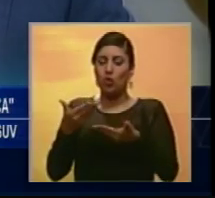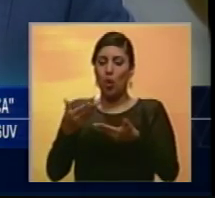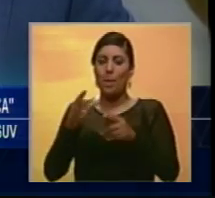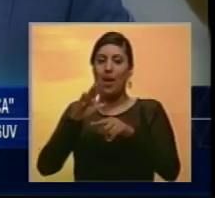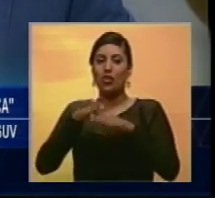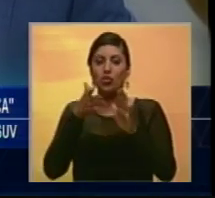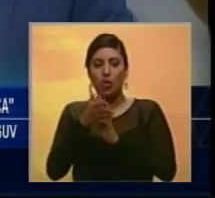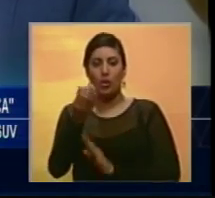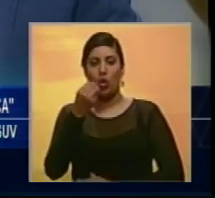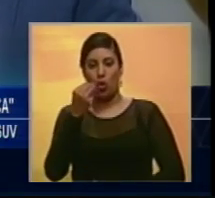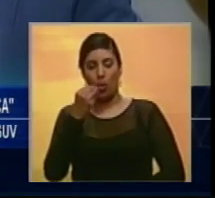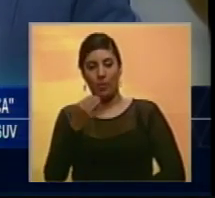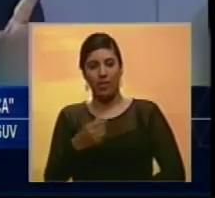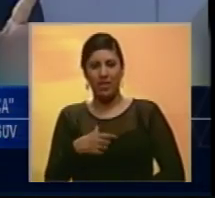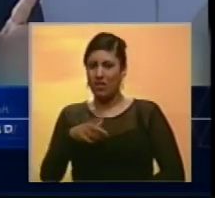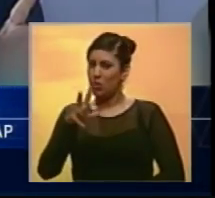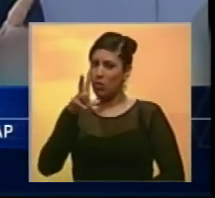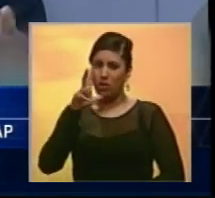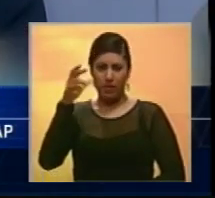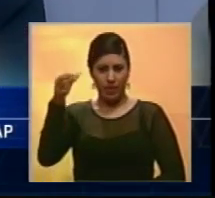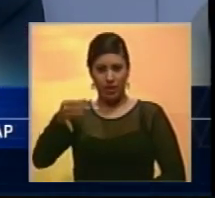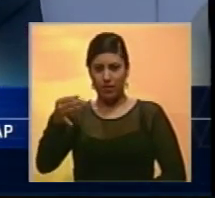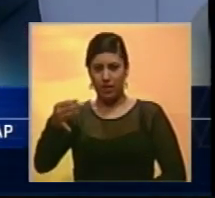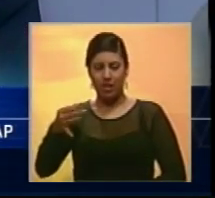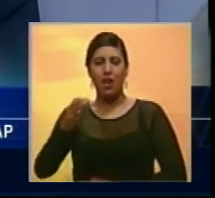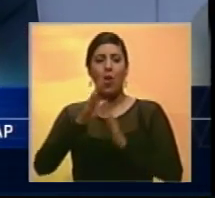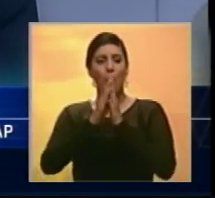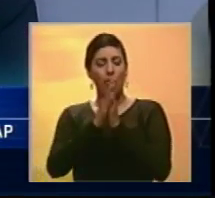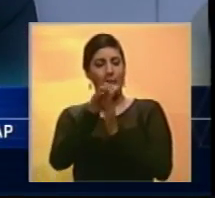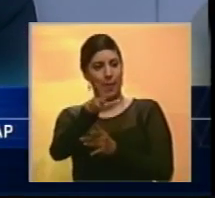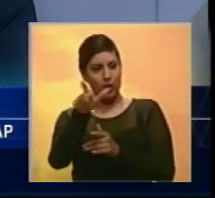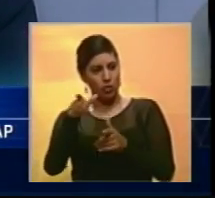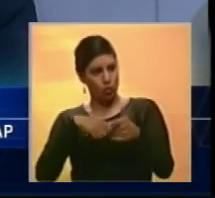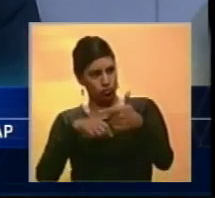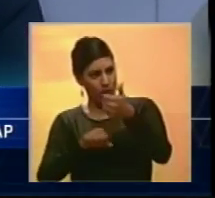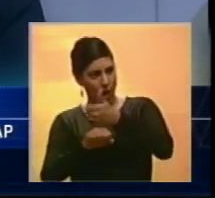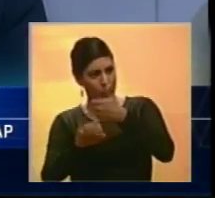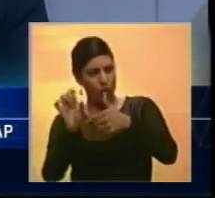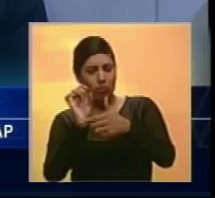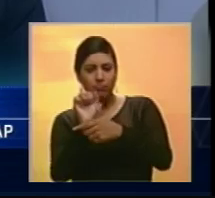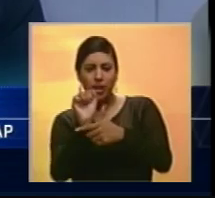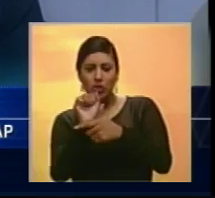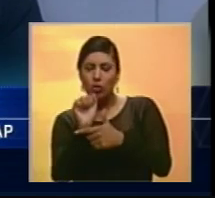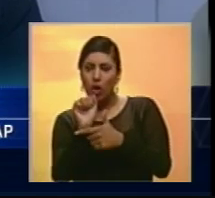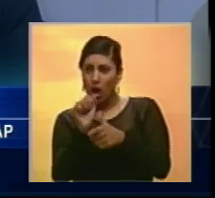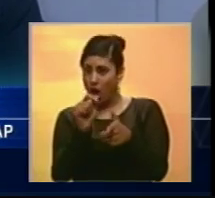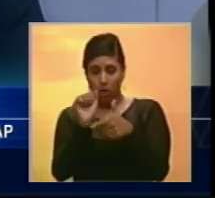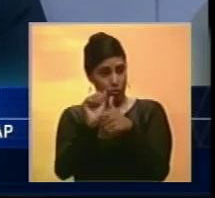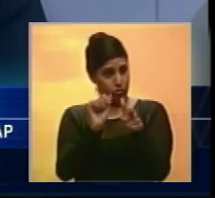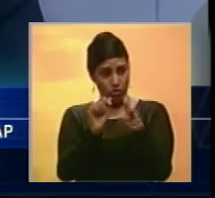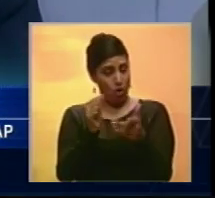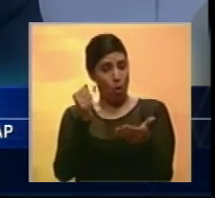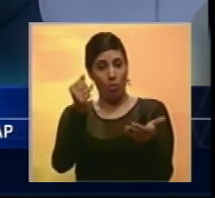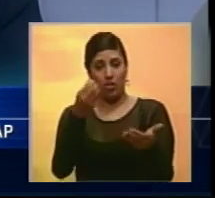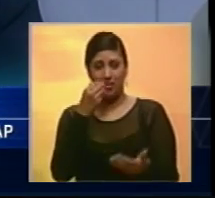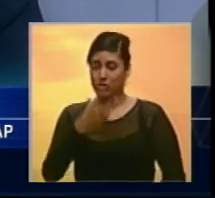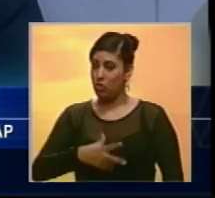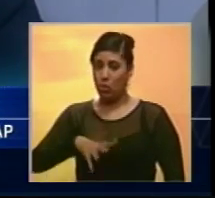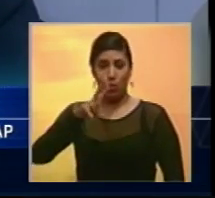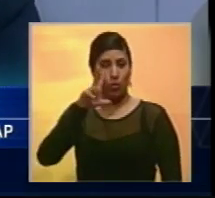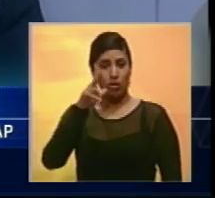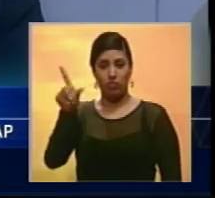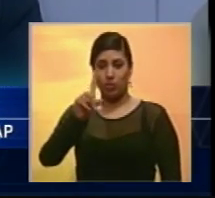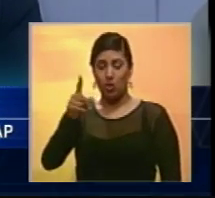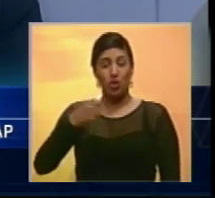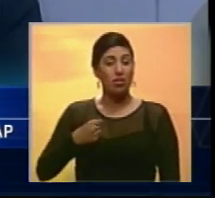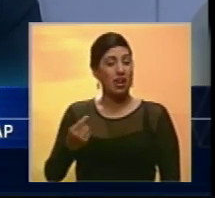de comida. Sería una aberración. Pedirle el carnet del PSUV para entregar un combo de comida sería una aberración que